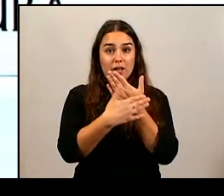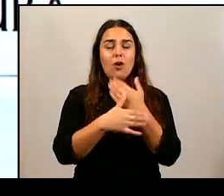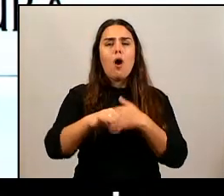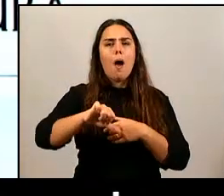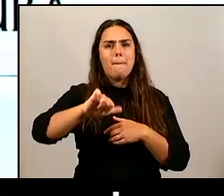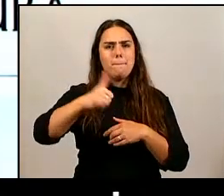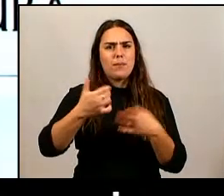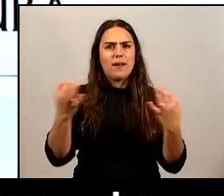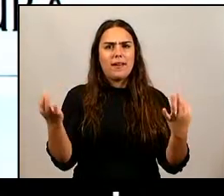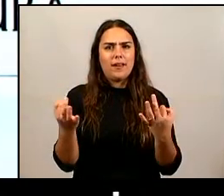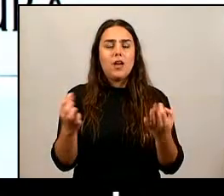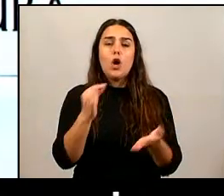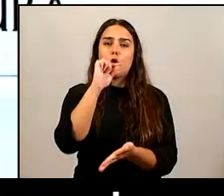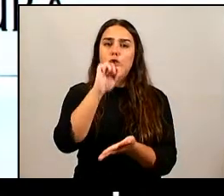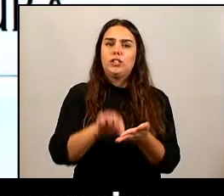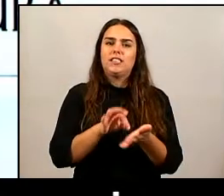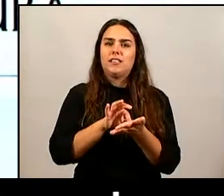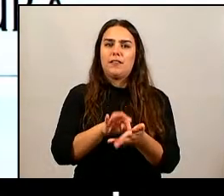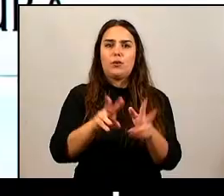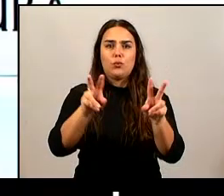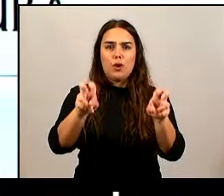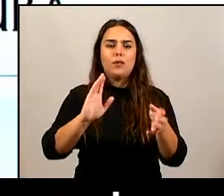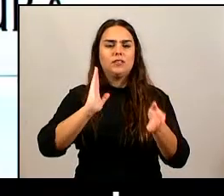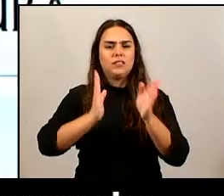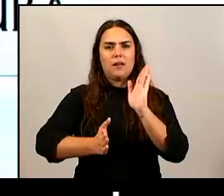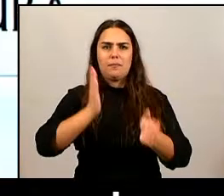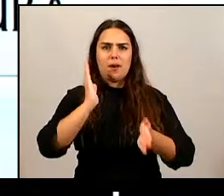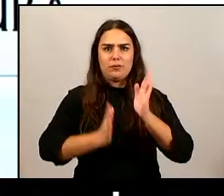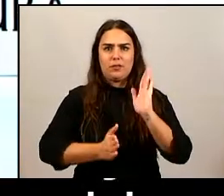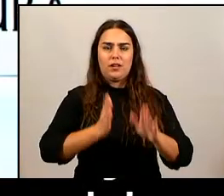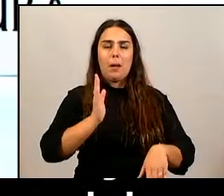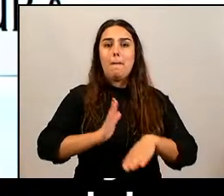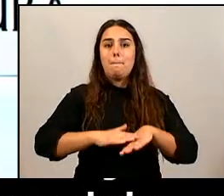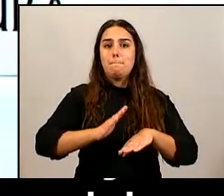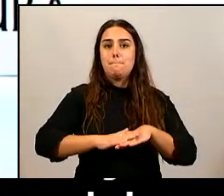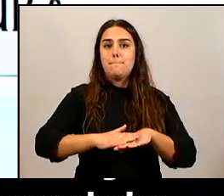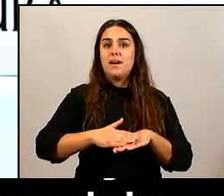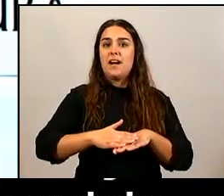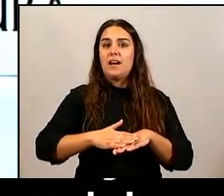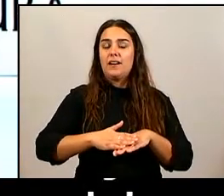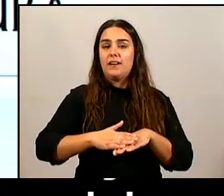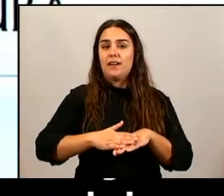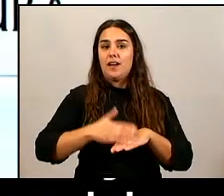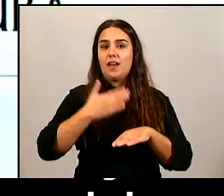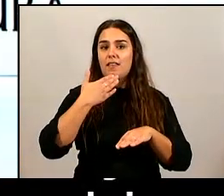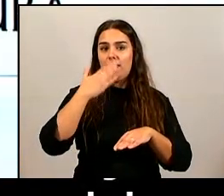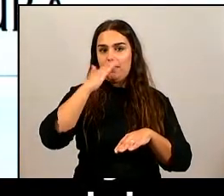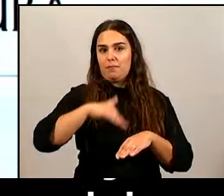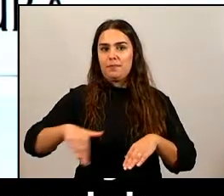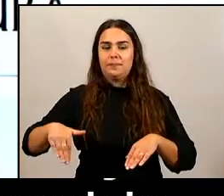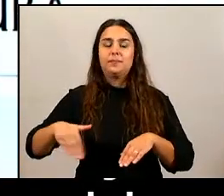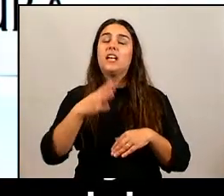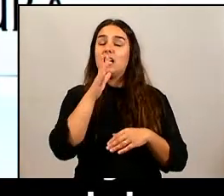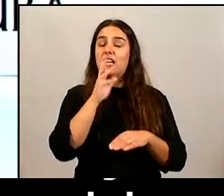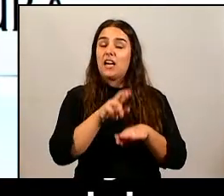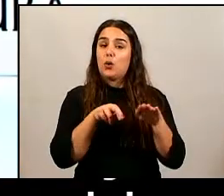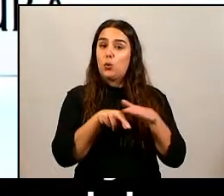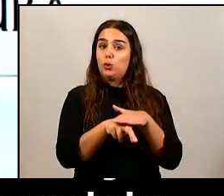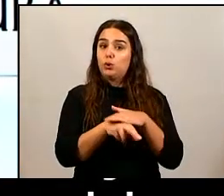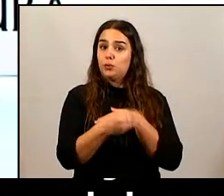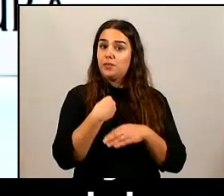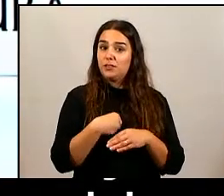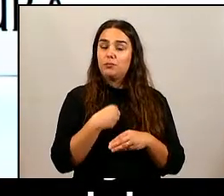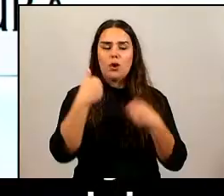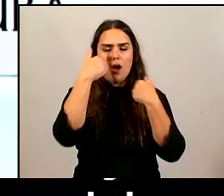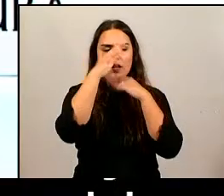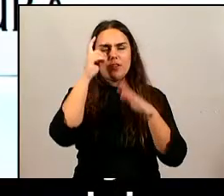aprobado la contratación de un nuevo servicio de intervención terapéutica para menores tutelados, un recurso que prestará